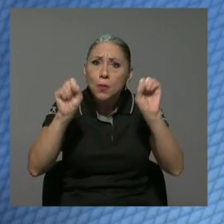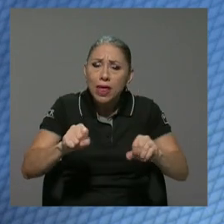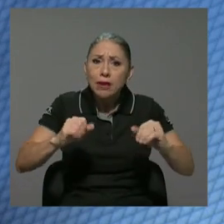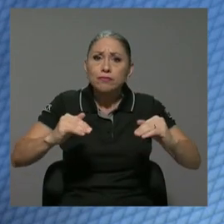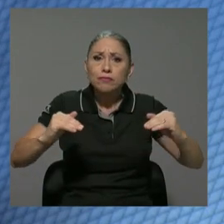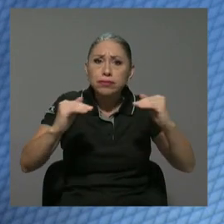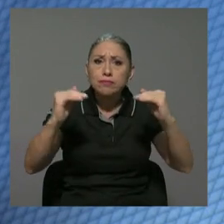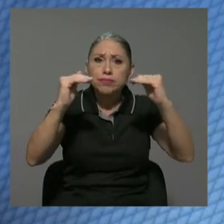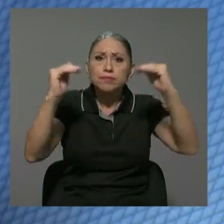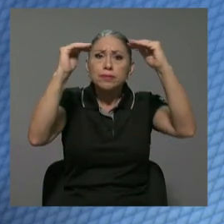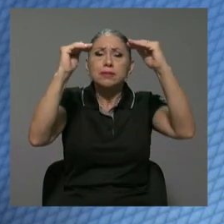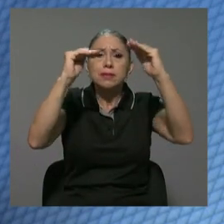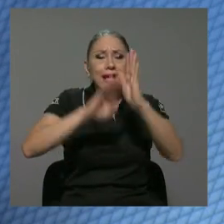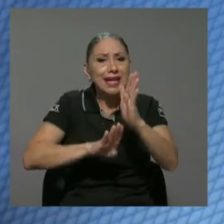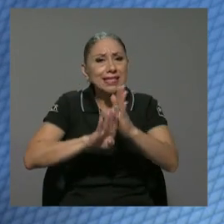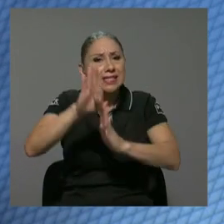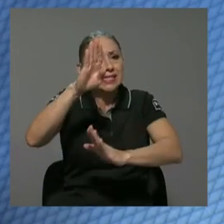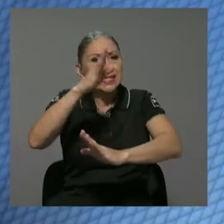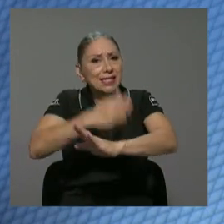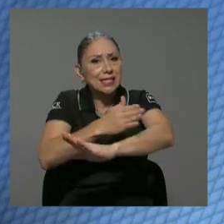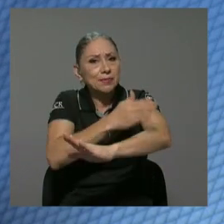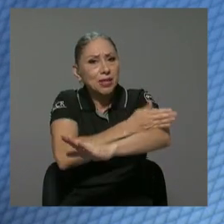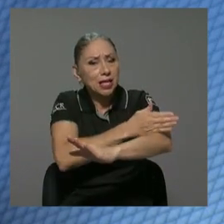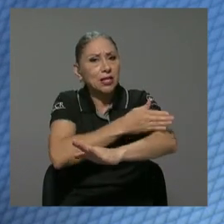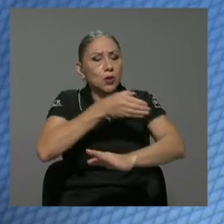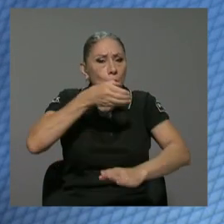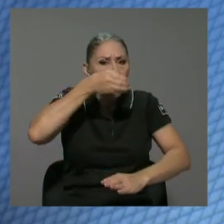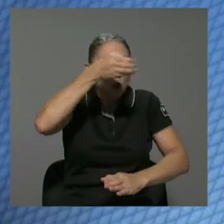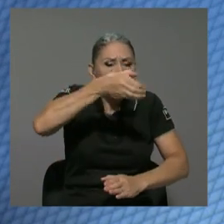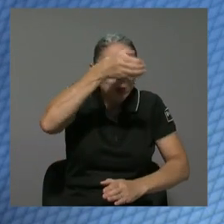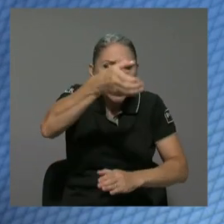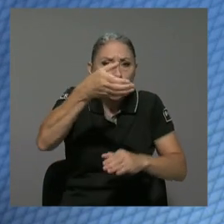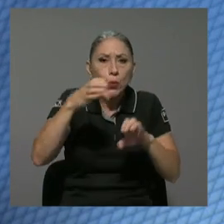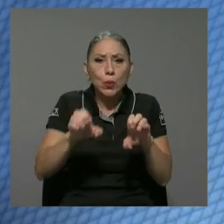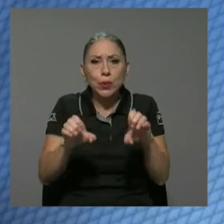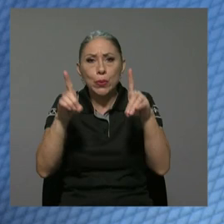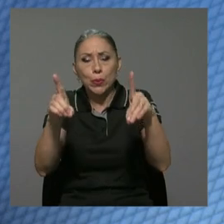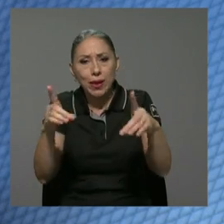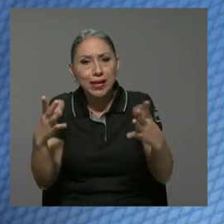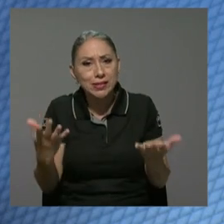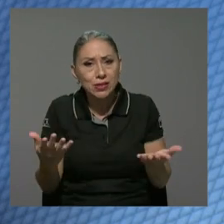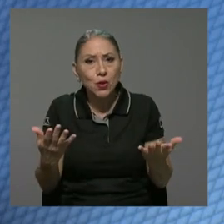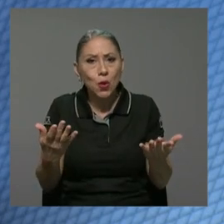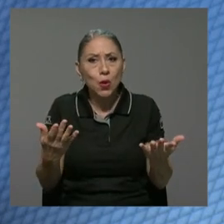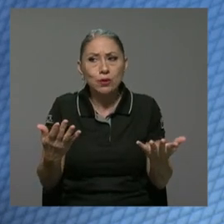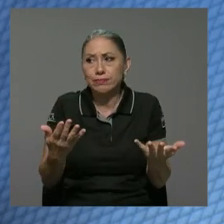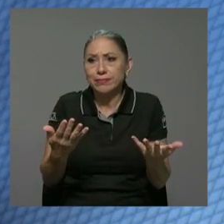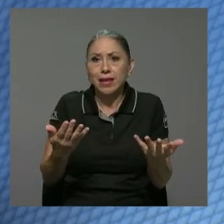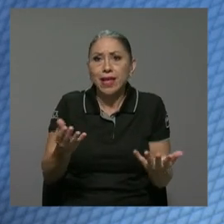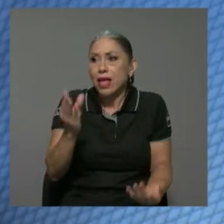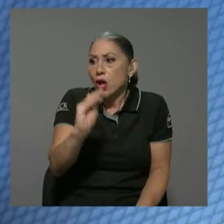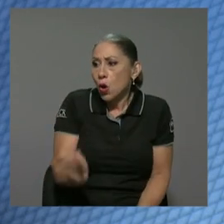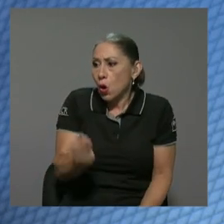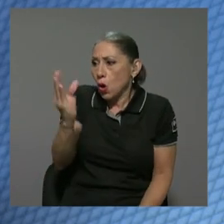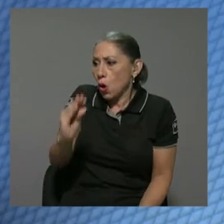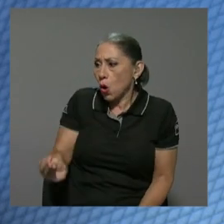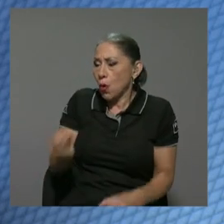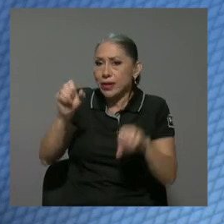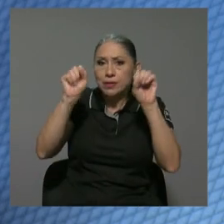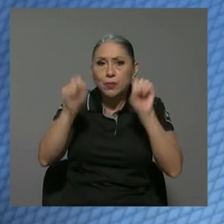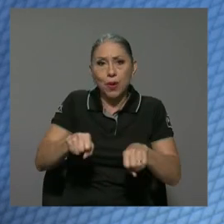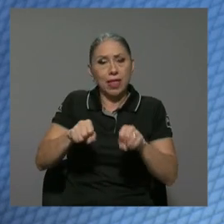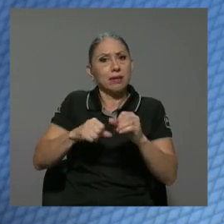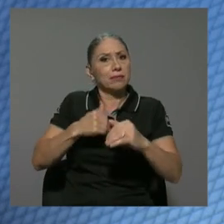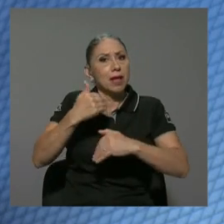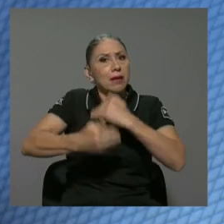país, en cultura, en educación, en el desarrollo que los jóvenes podían dar en